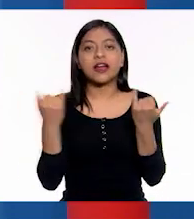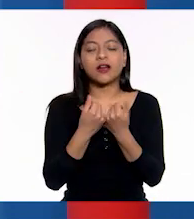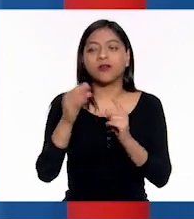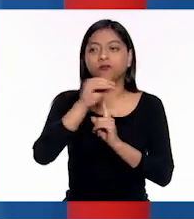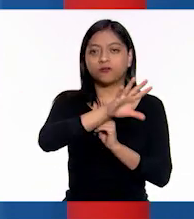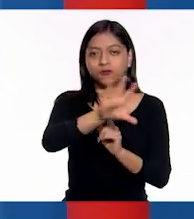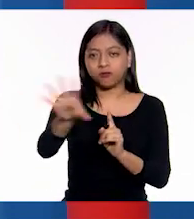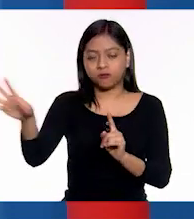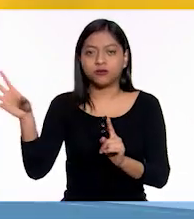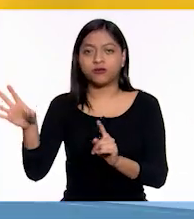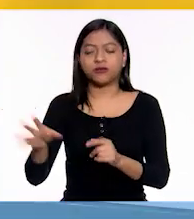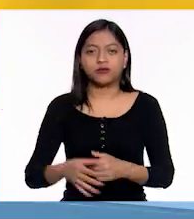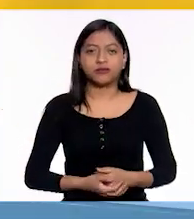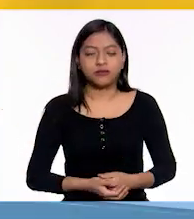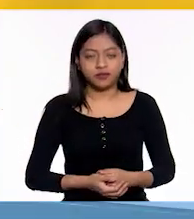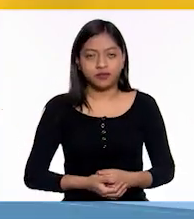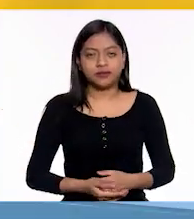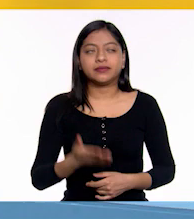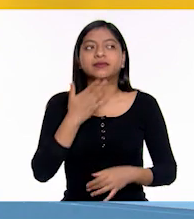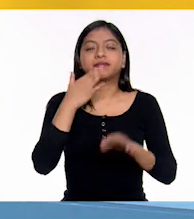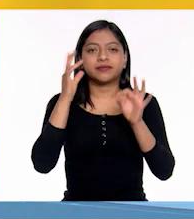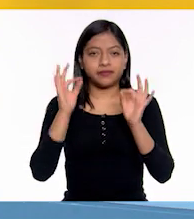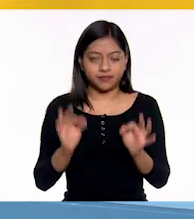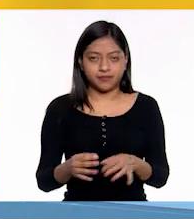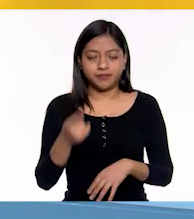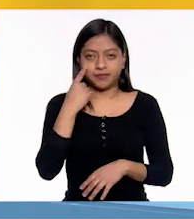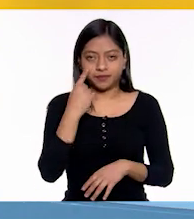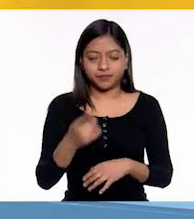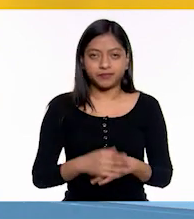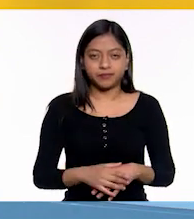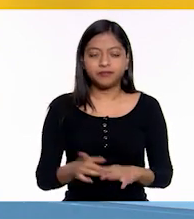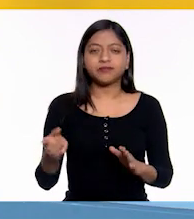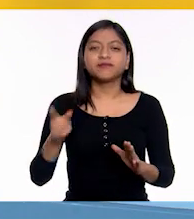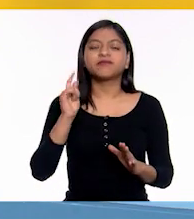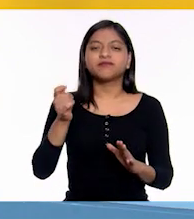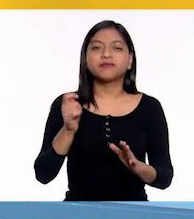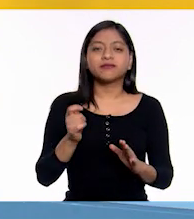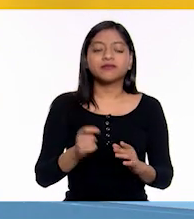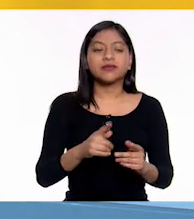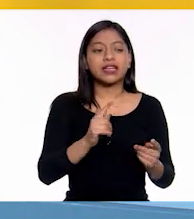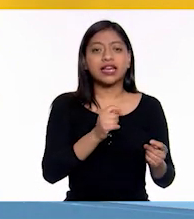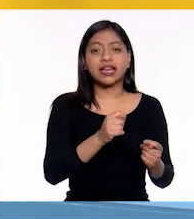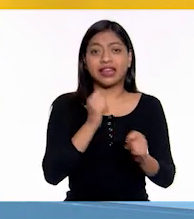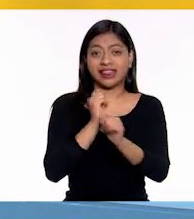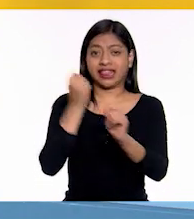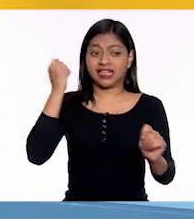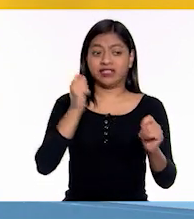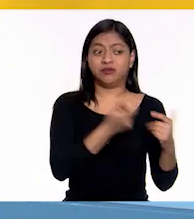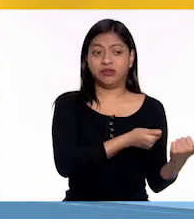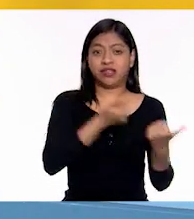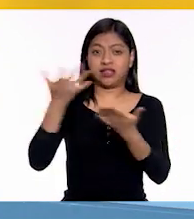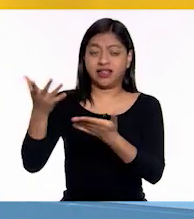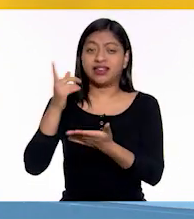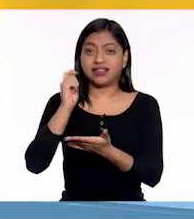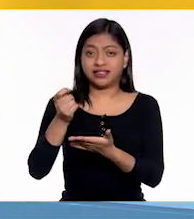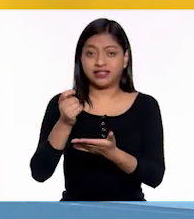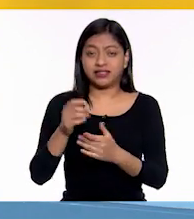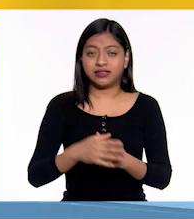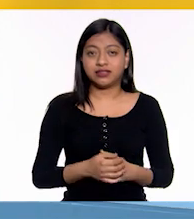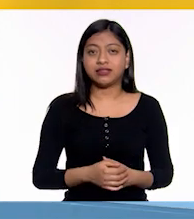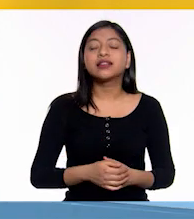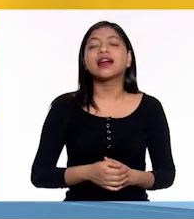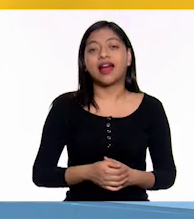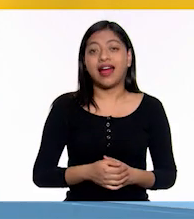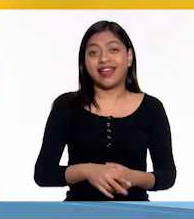y distribución. Muy bien. Maestra, cuando habla de que se transporta, se refiere a que es a través de los